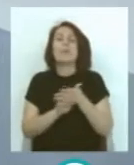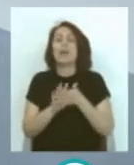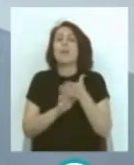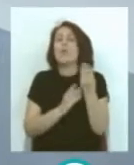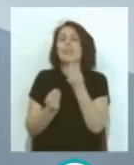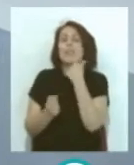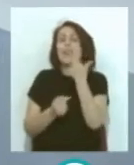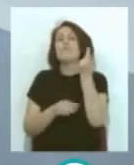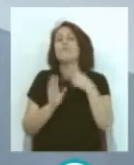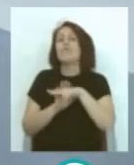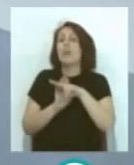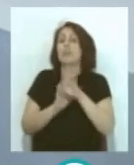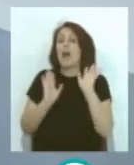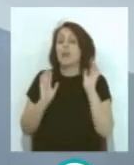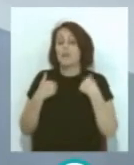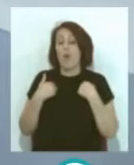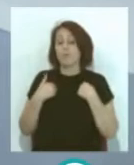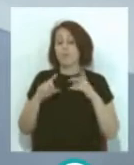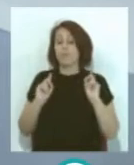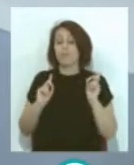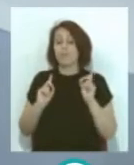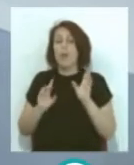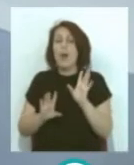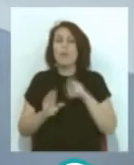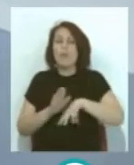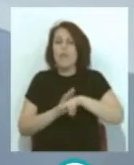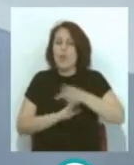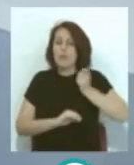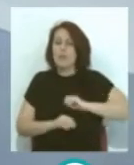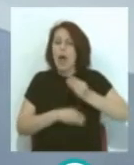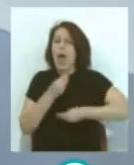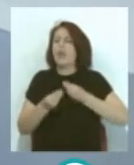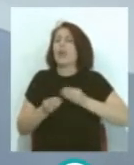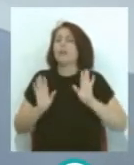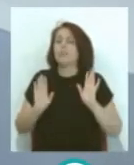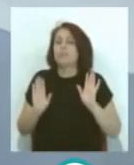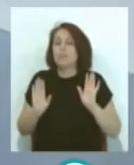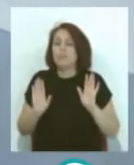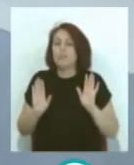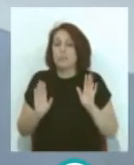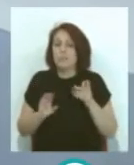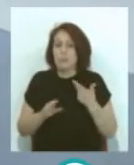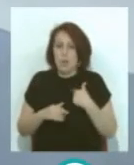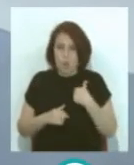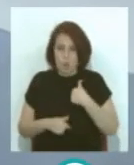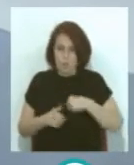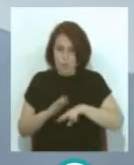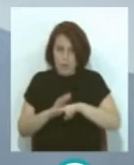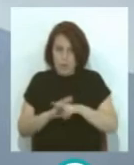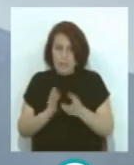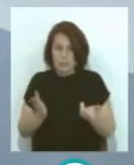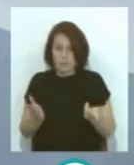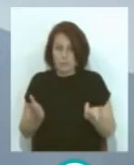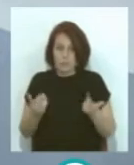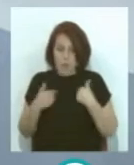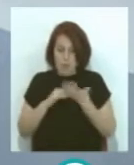los futbolistas... Yo soy futbolista, pero los futbolistas hacen esto. No, dice, si soy futbolista